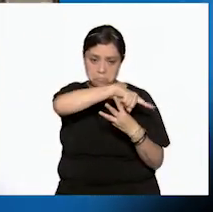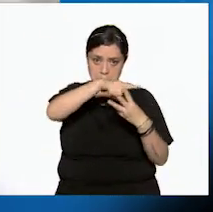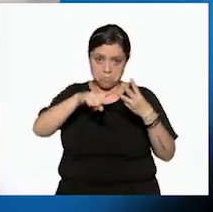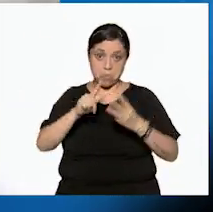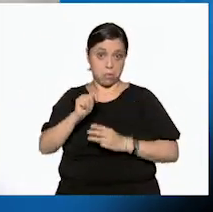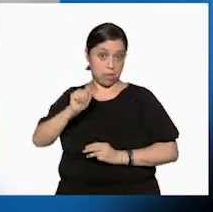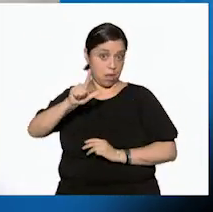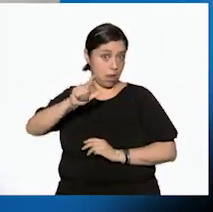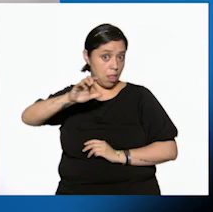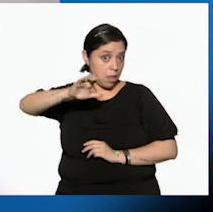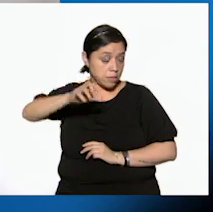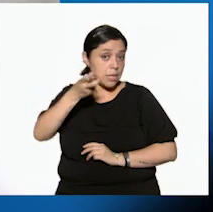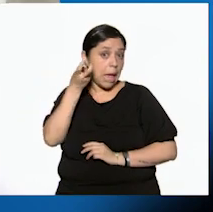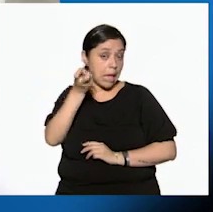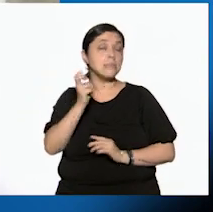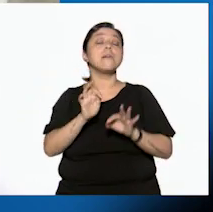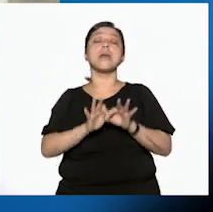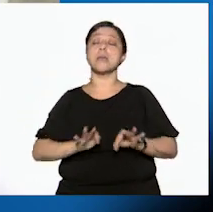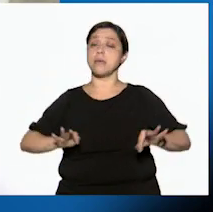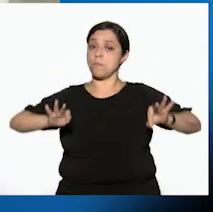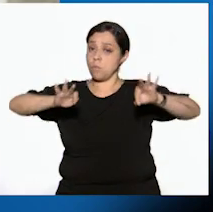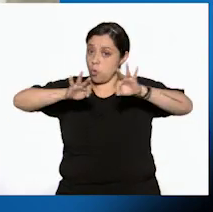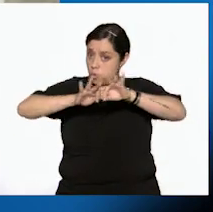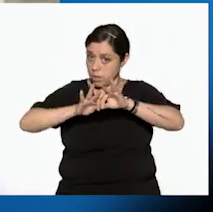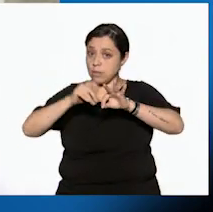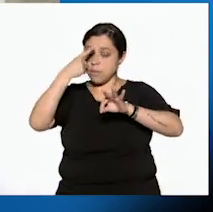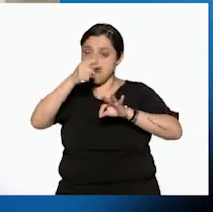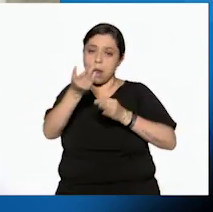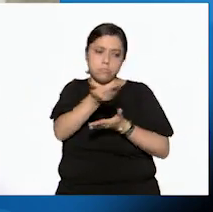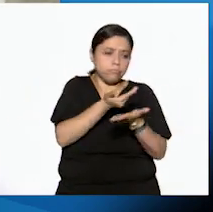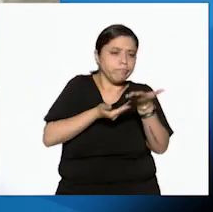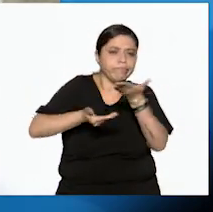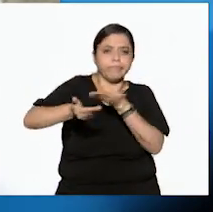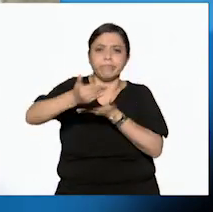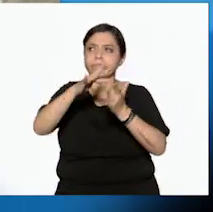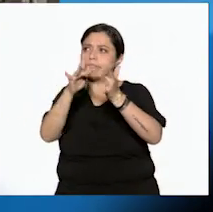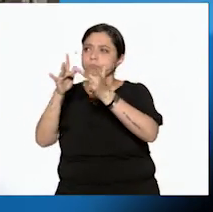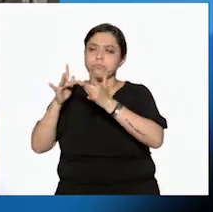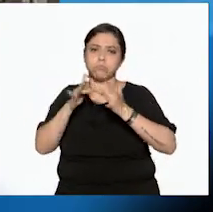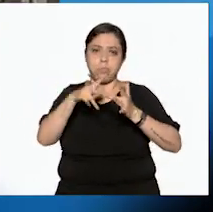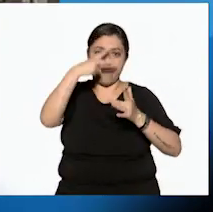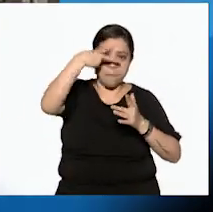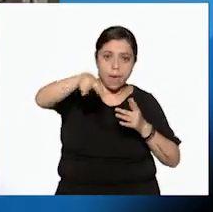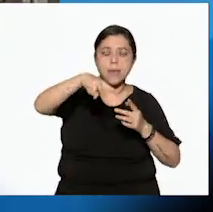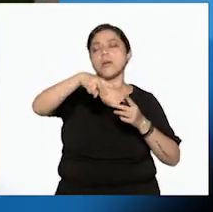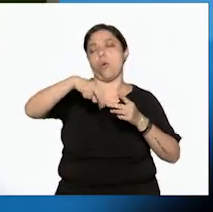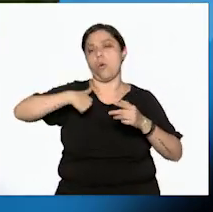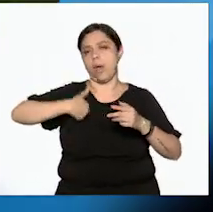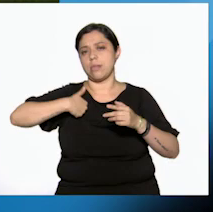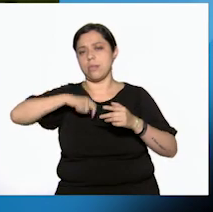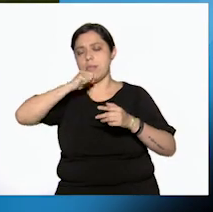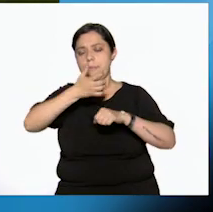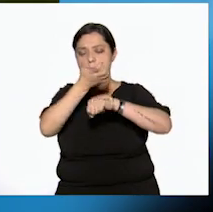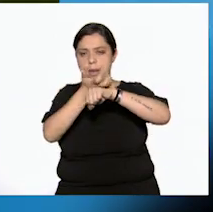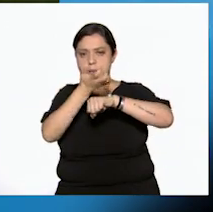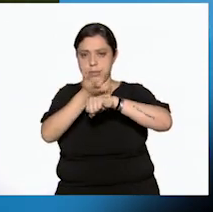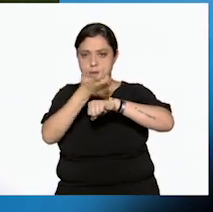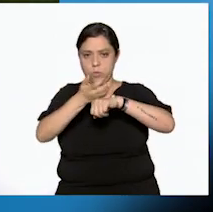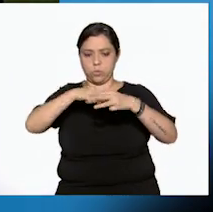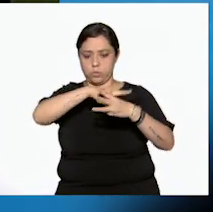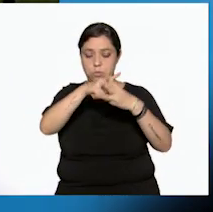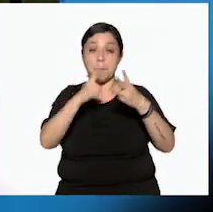TLC ha sido fundamental en las relaciones comerciales entre México, Canadá y Estados Unidos. Tan solo